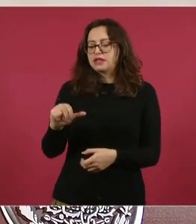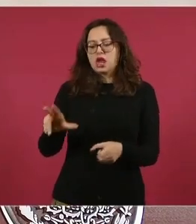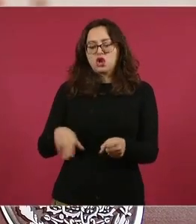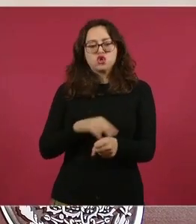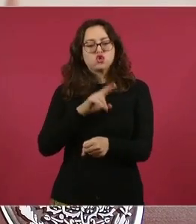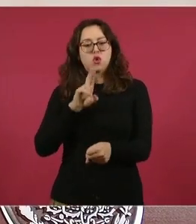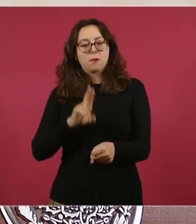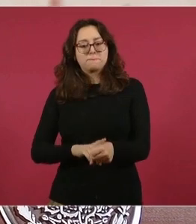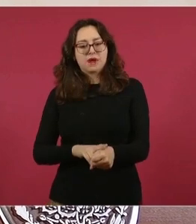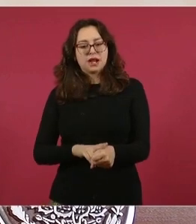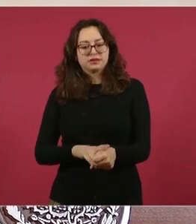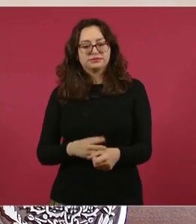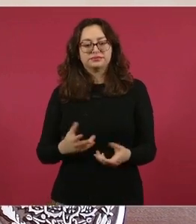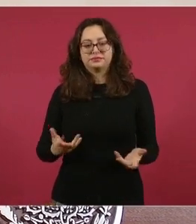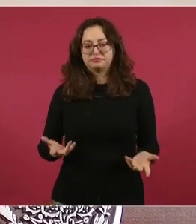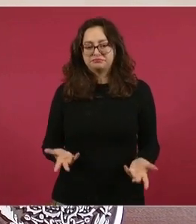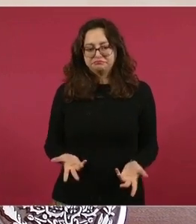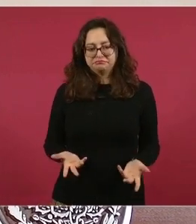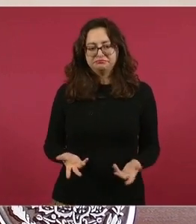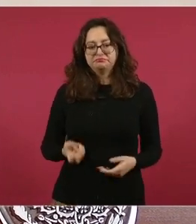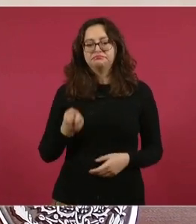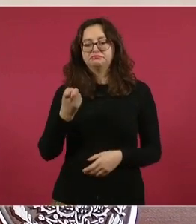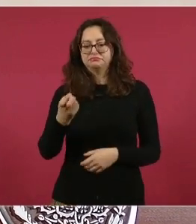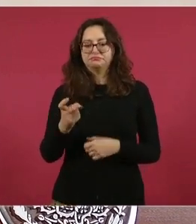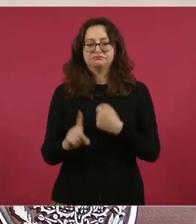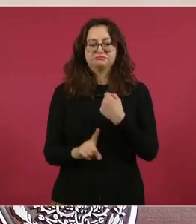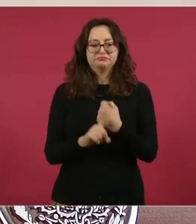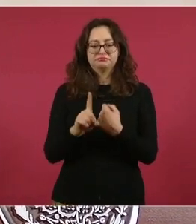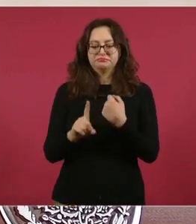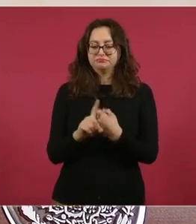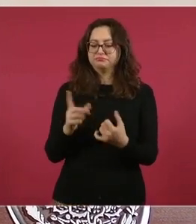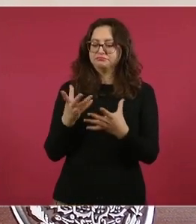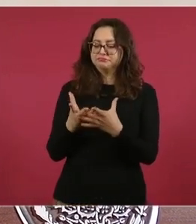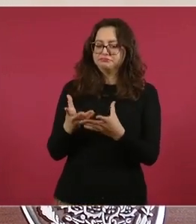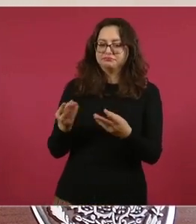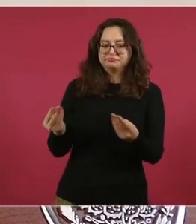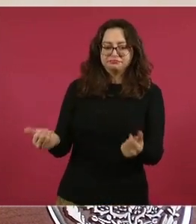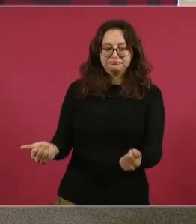Y ojalá y se arreglen las cosas. Pero el fondo